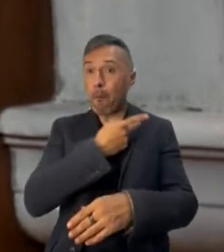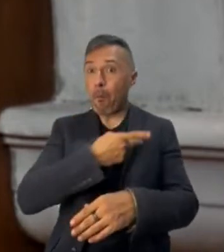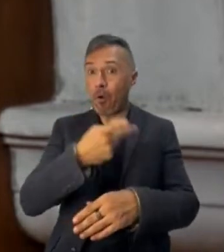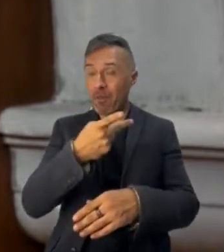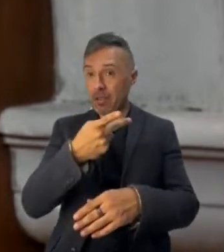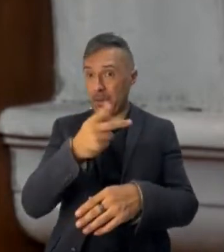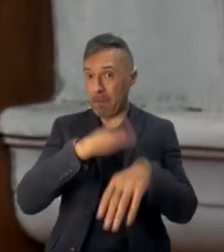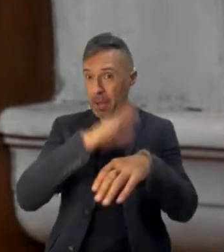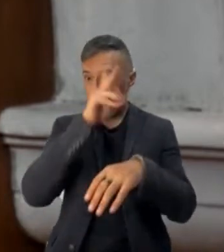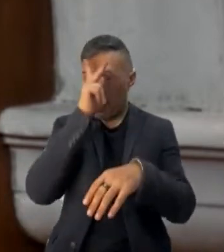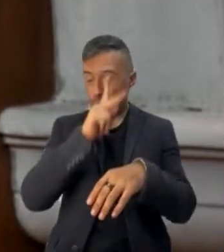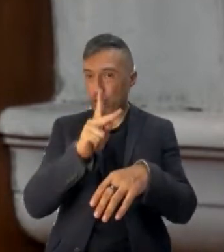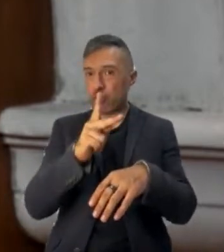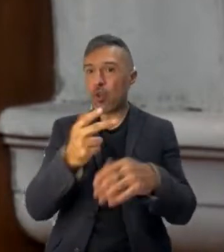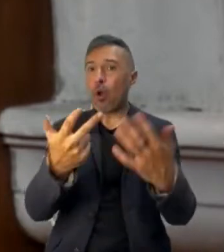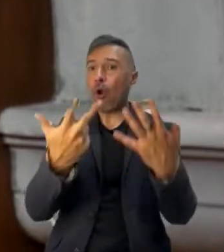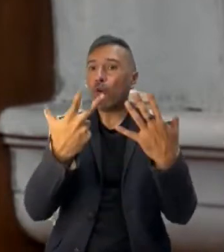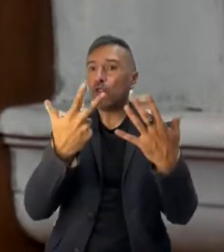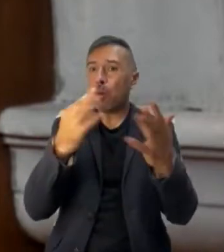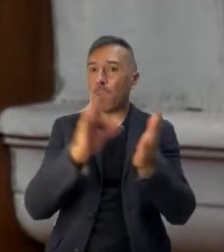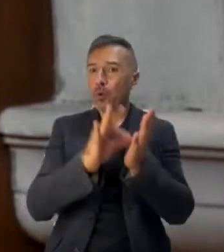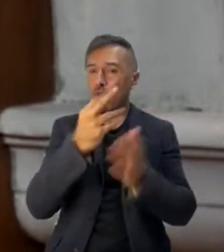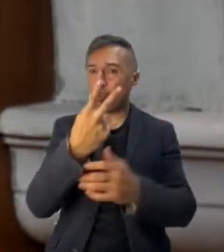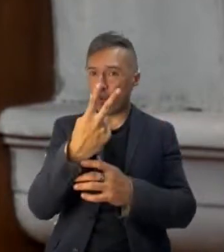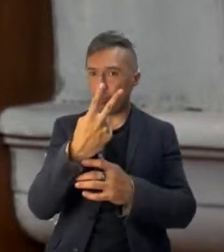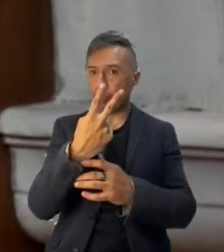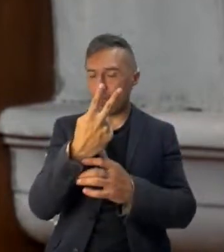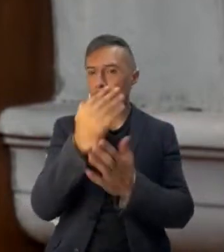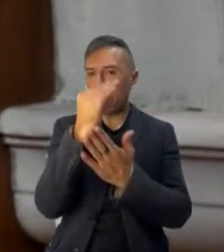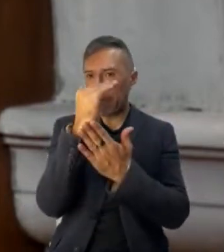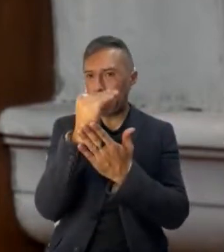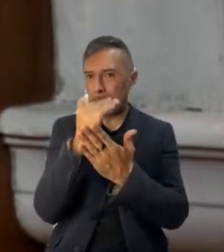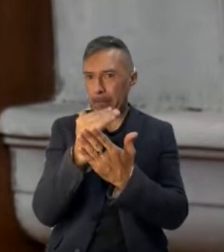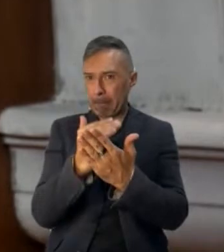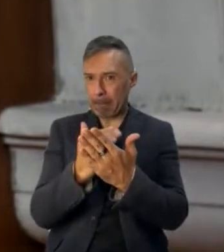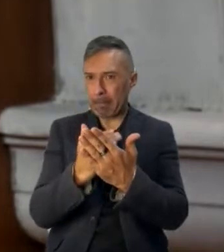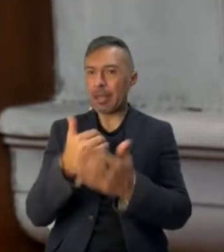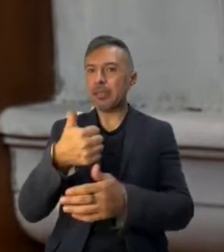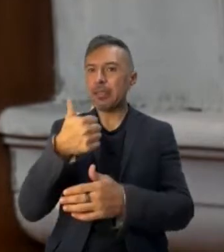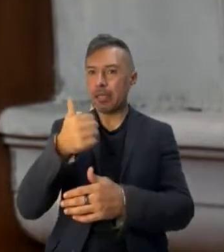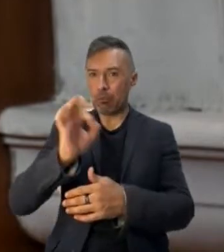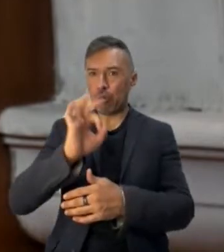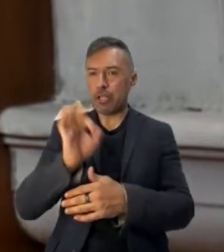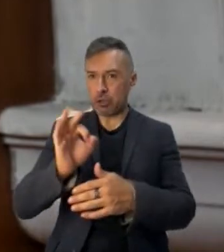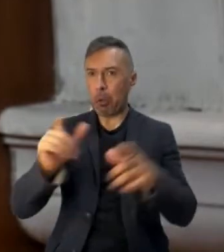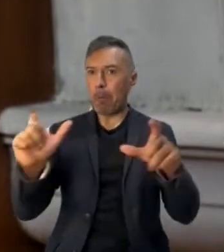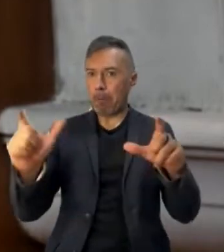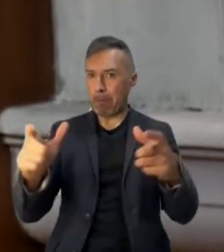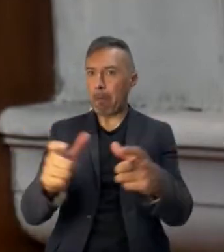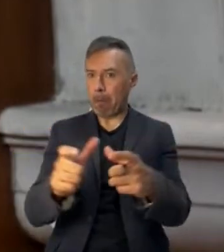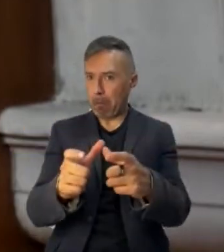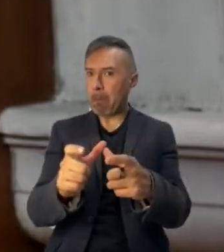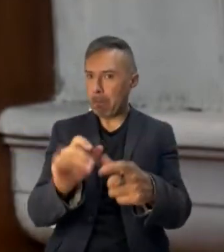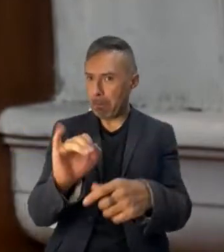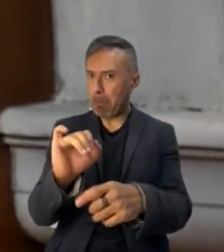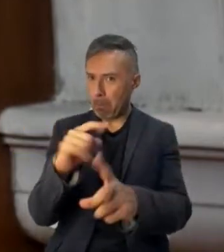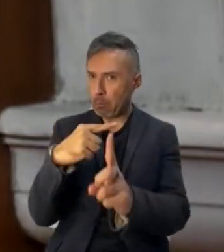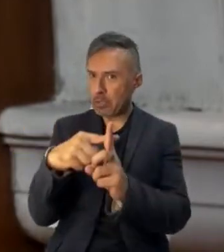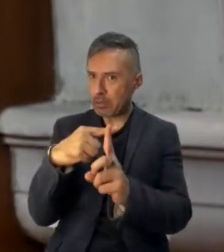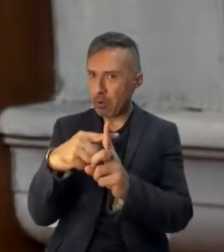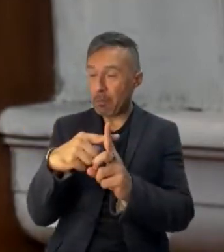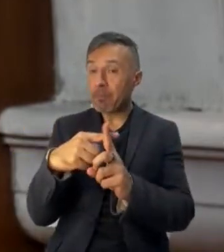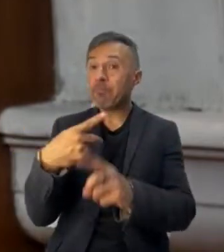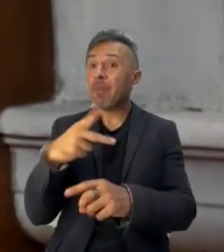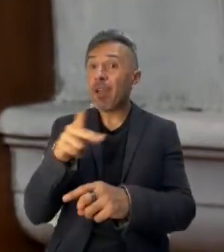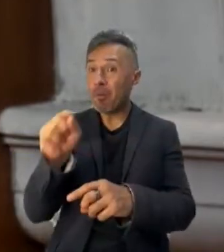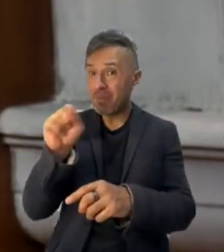a 6%. Pero de acuerdo con el mismo Consejo, el Estado de México, los